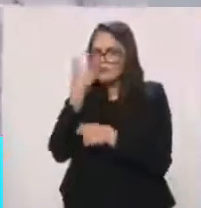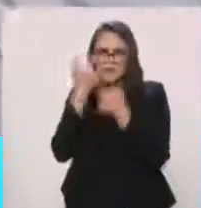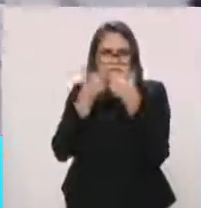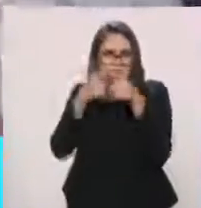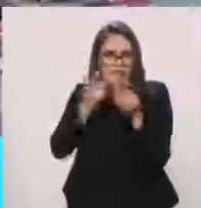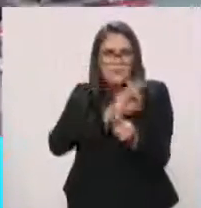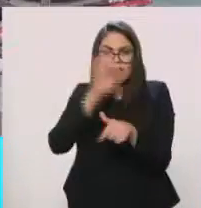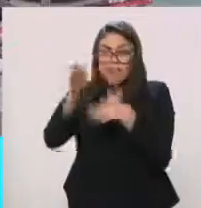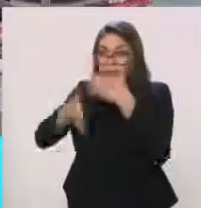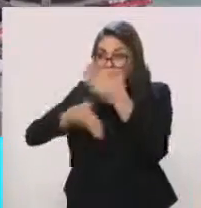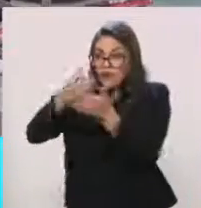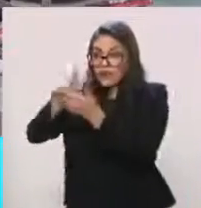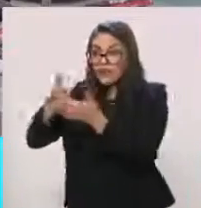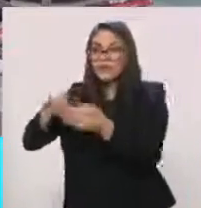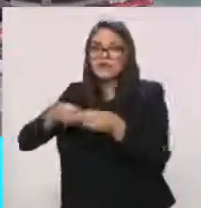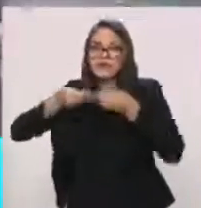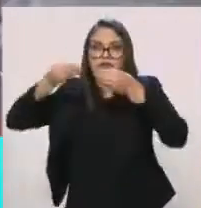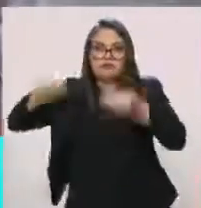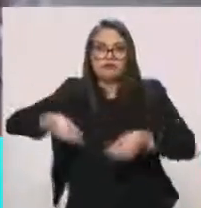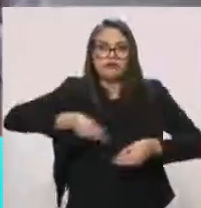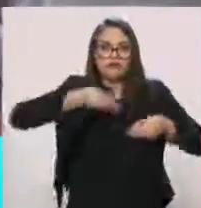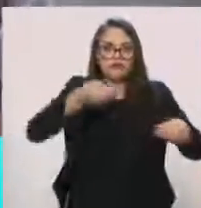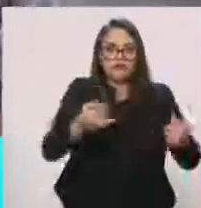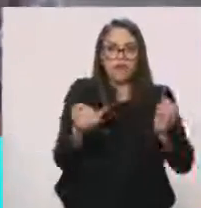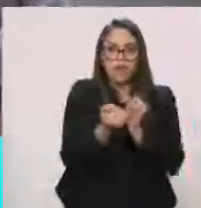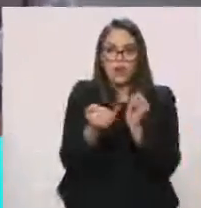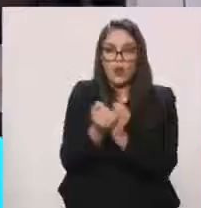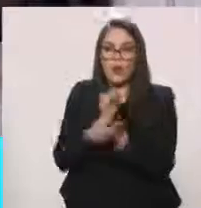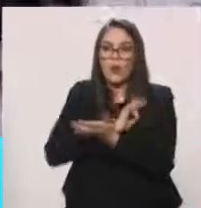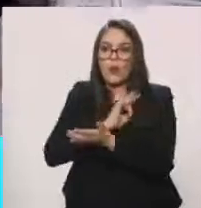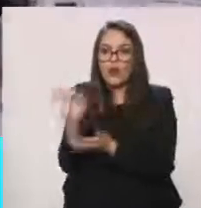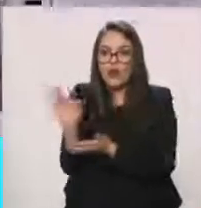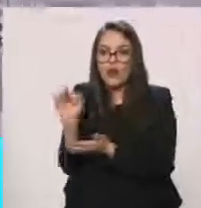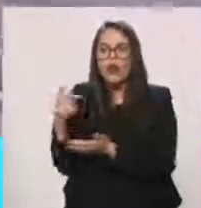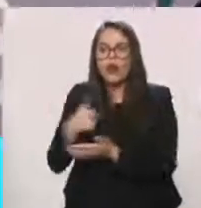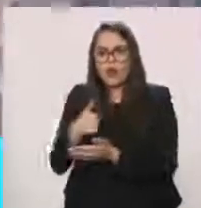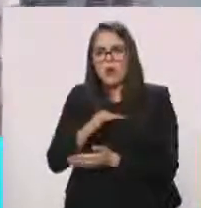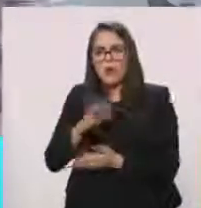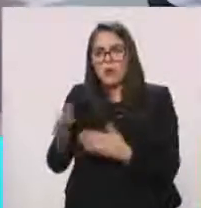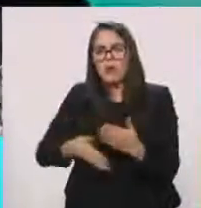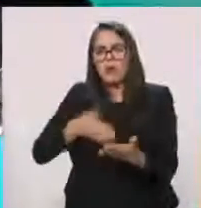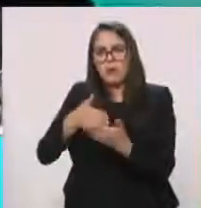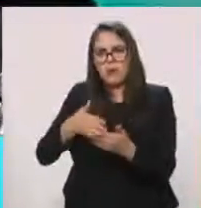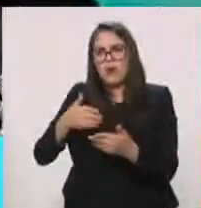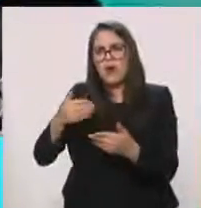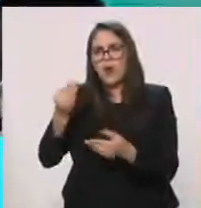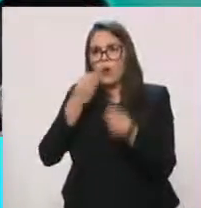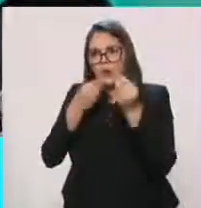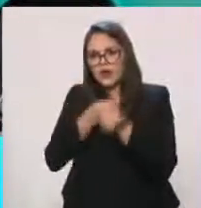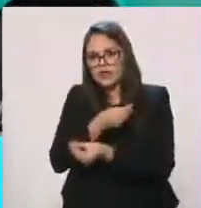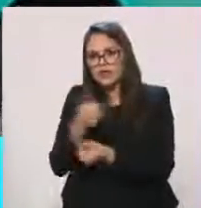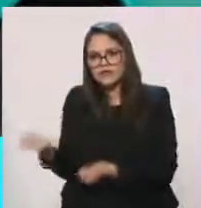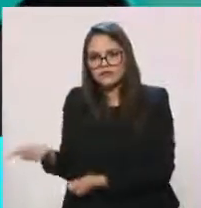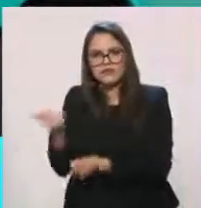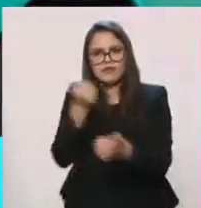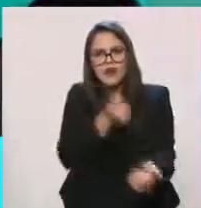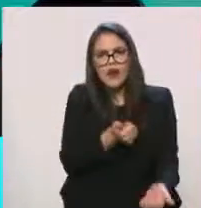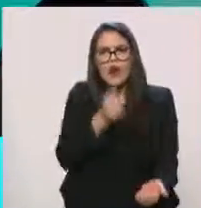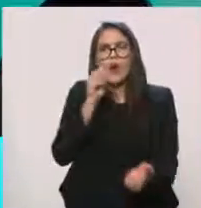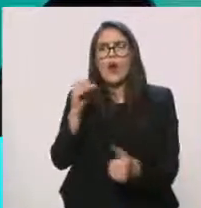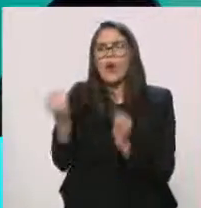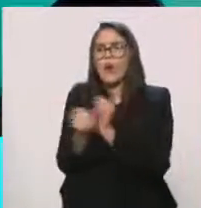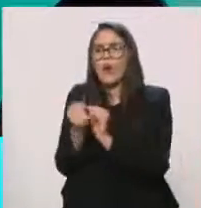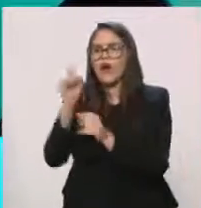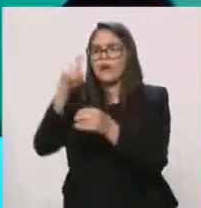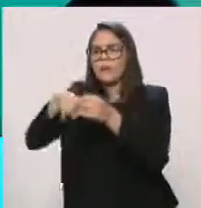pueda acudir a hacer las entregas, eso a nosotros nos ayuda mucho, y que se sumen a esta parte también de protocolos de